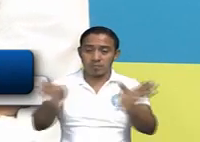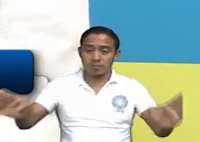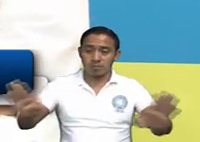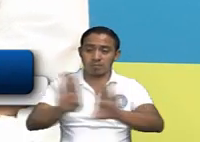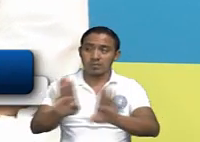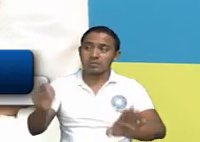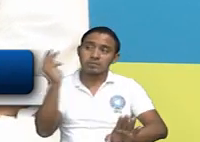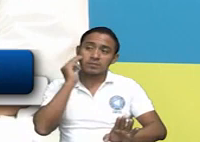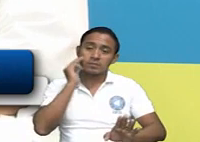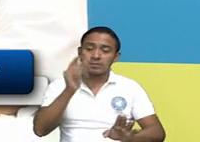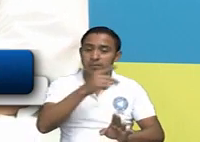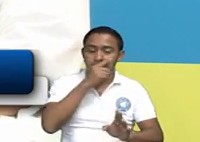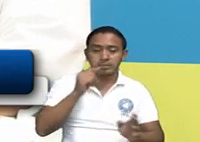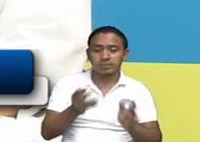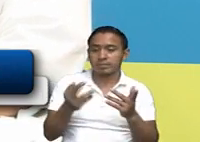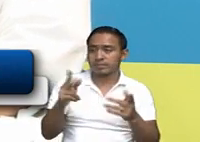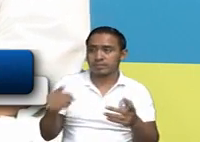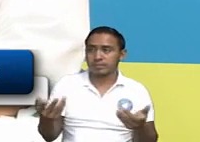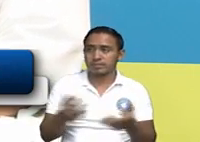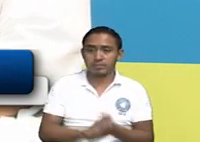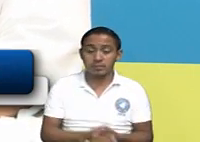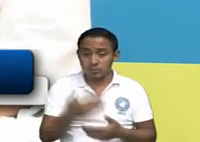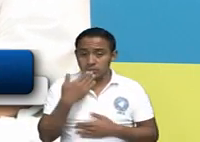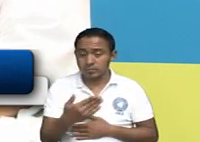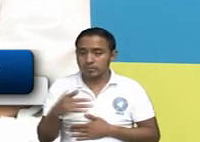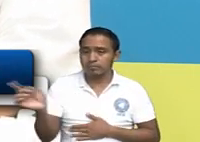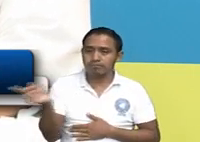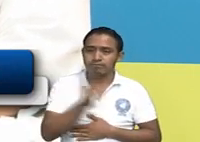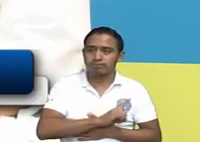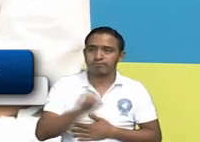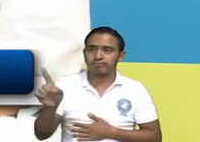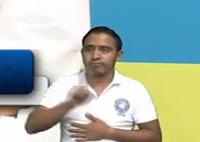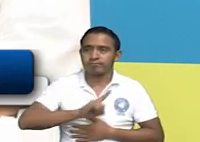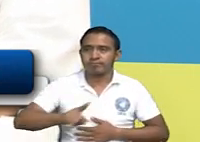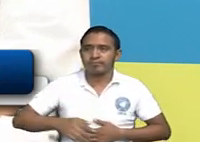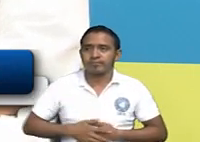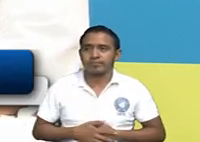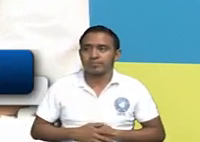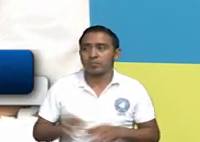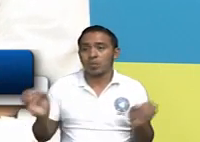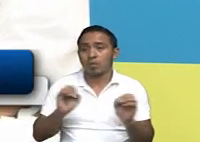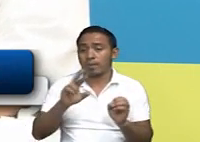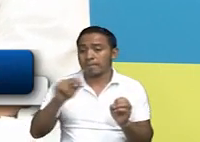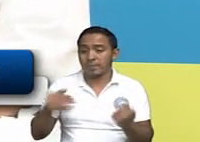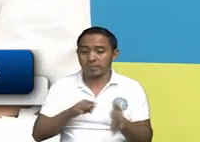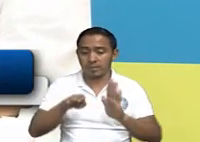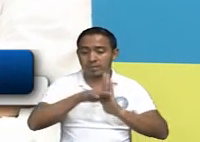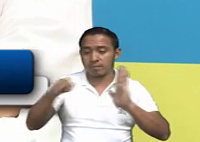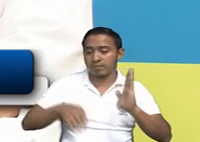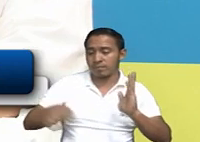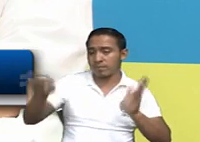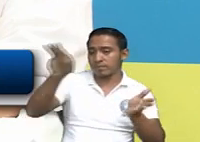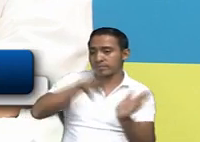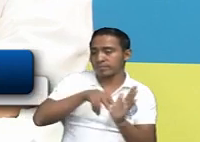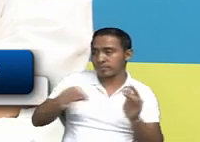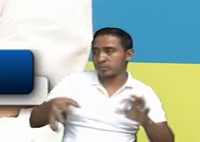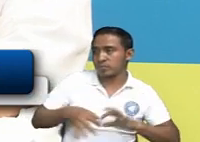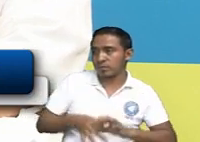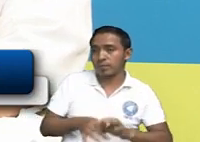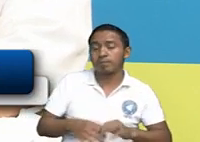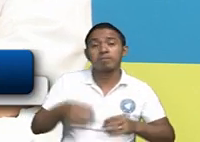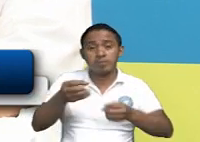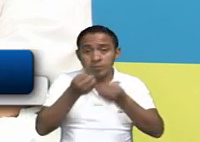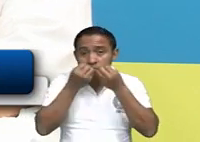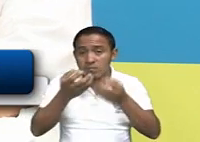la mamá y el papá. Eso no es correcto. Y ese a veces uno, duermen en la misma cama. Sí, y ese es uno de los consejos que de